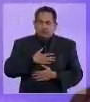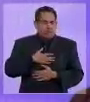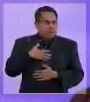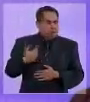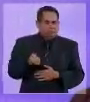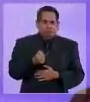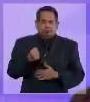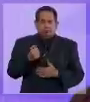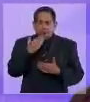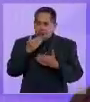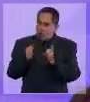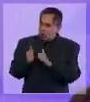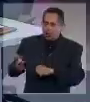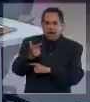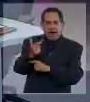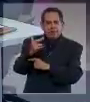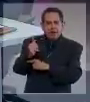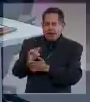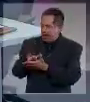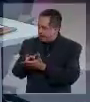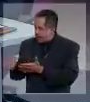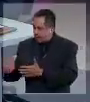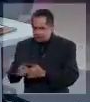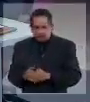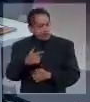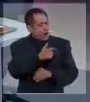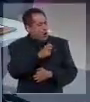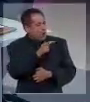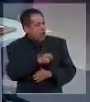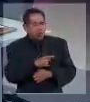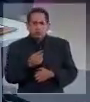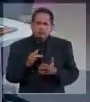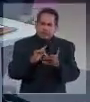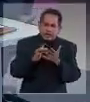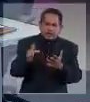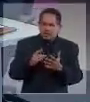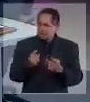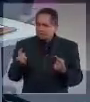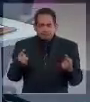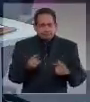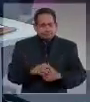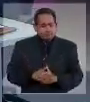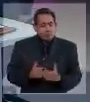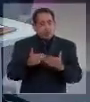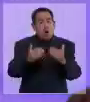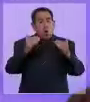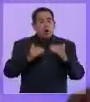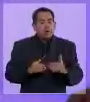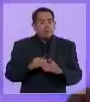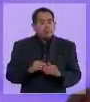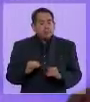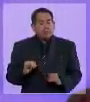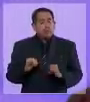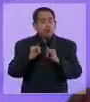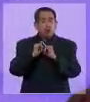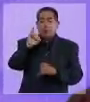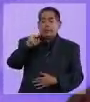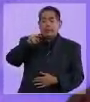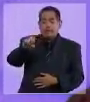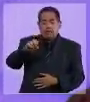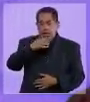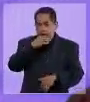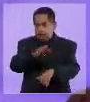estar aquí con Gabriela Barquetín. Gracias, Gaby. Gracias, y con Leonardo Cucho. Gracias, Leonardo. Ahora, el Instituto Electoral los invita a que